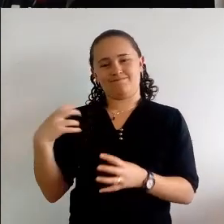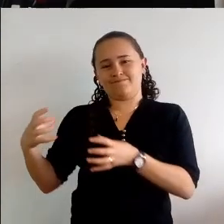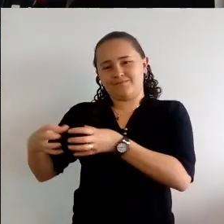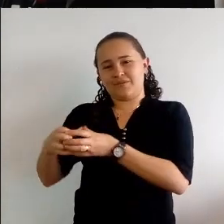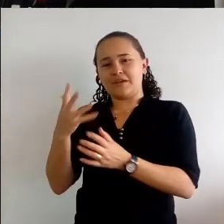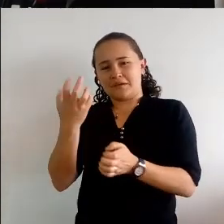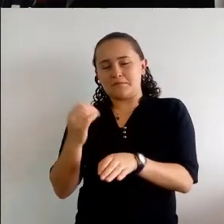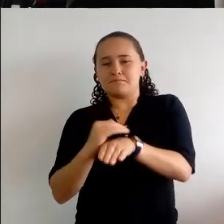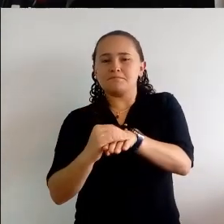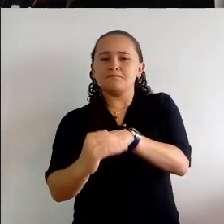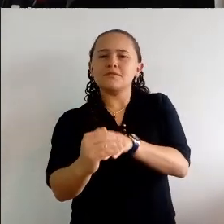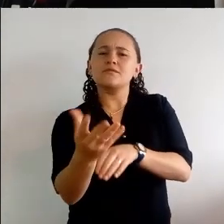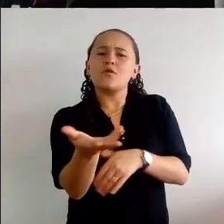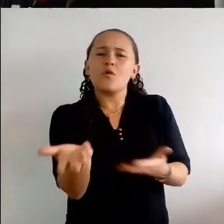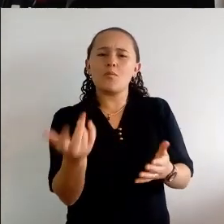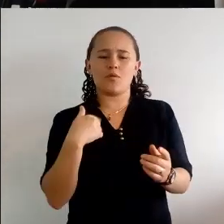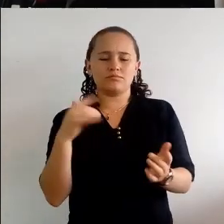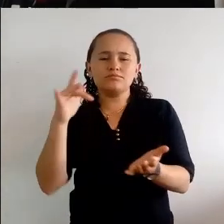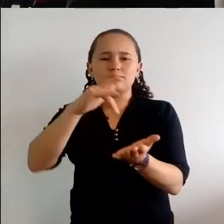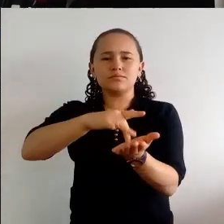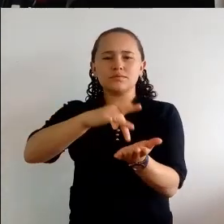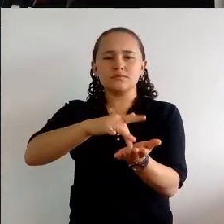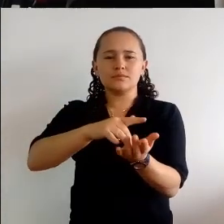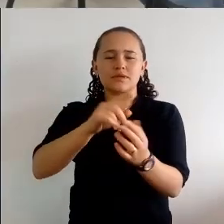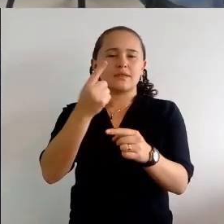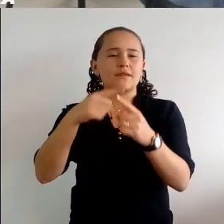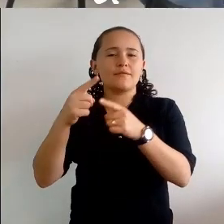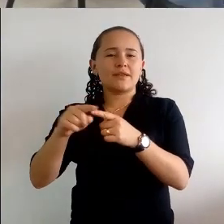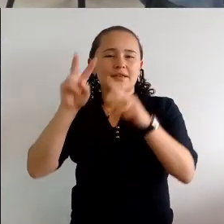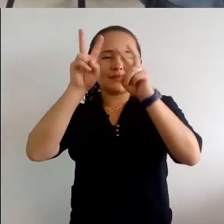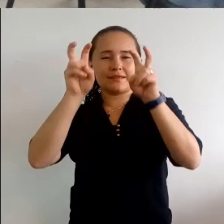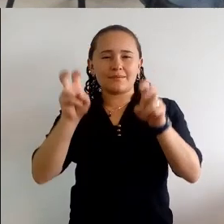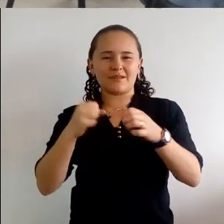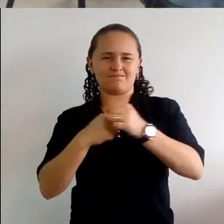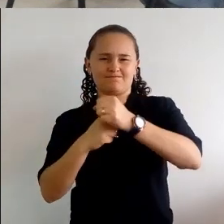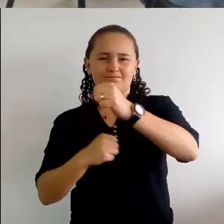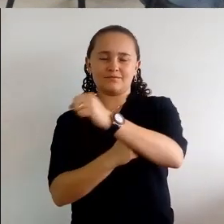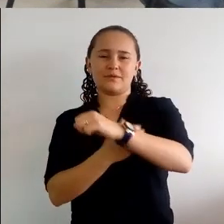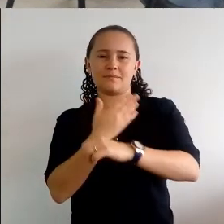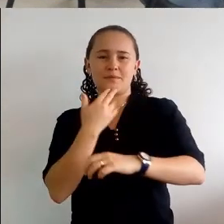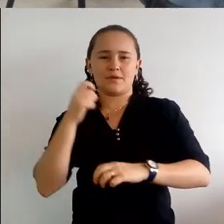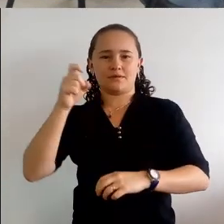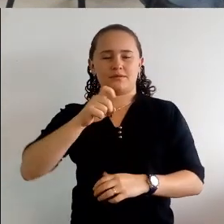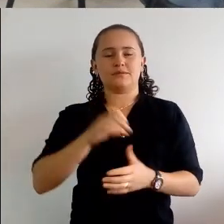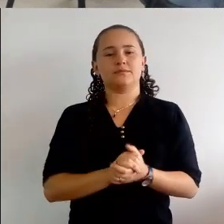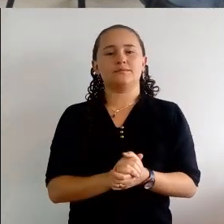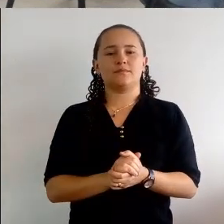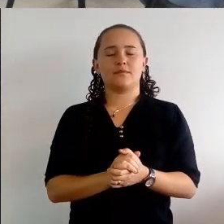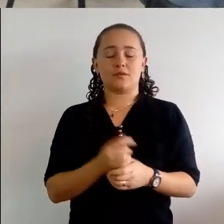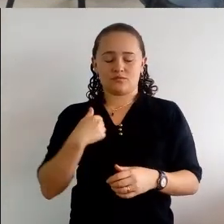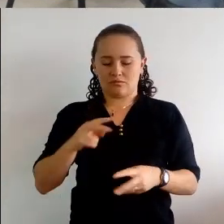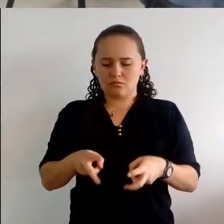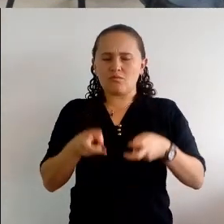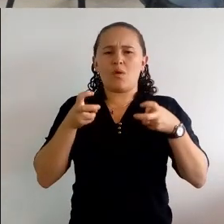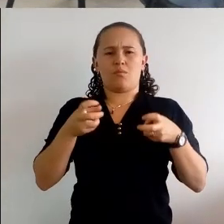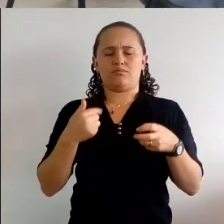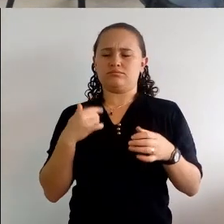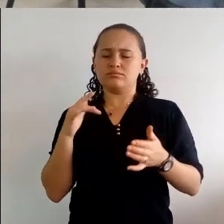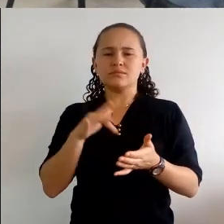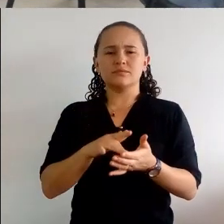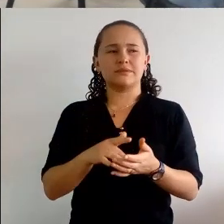Consejería Académica de la UNAD quiere invitarlo a participar en los encuentros pedagógicos que hemos diseñado para que